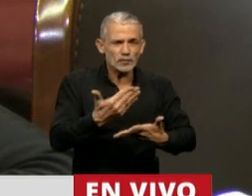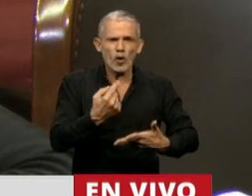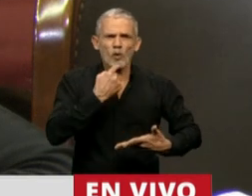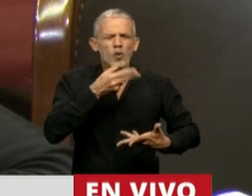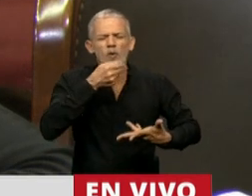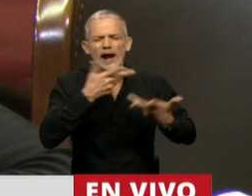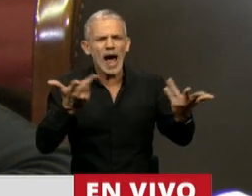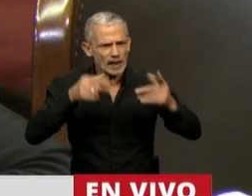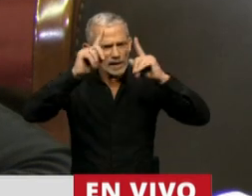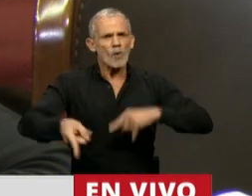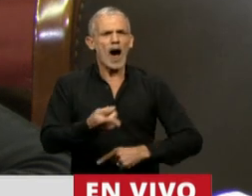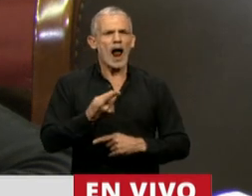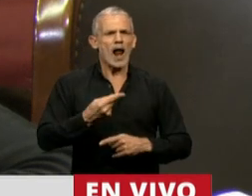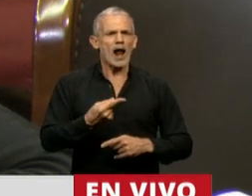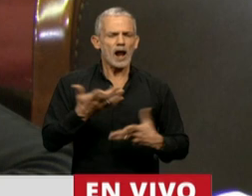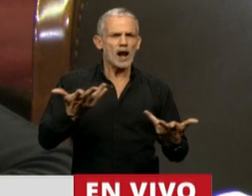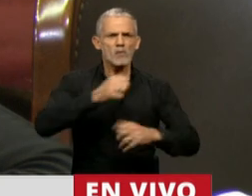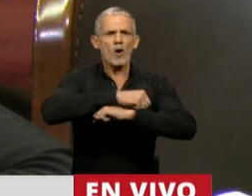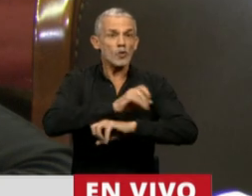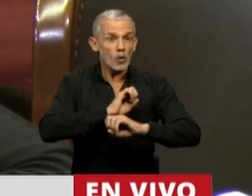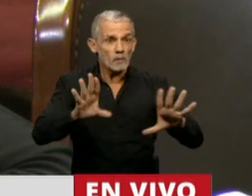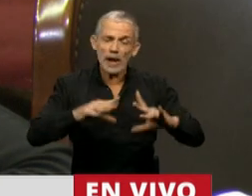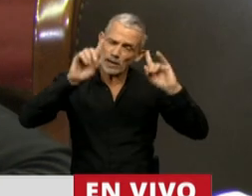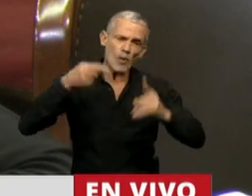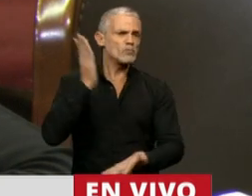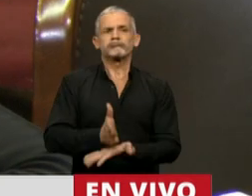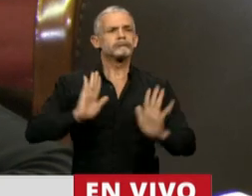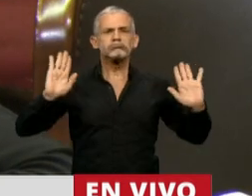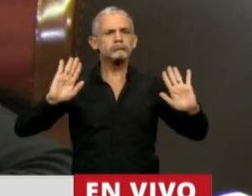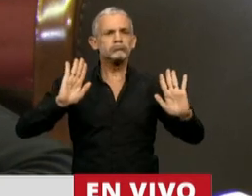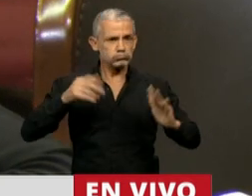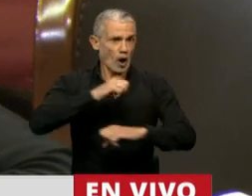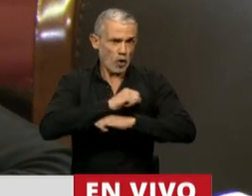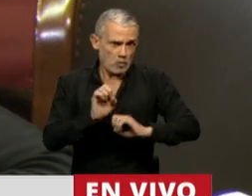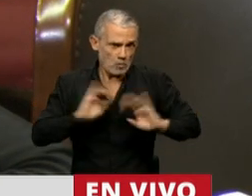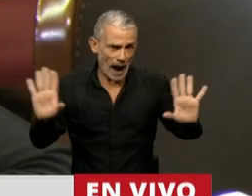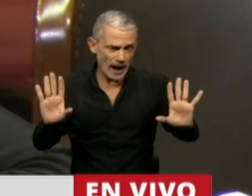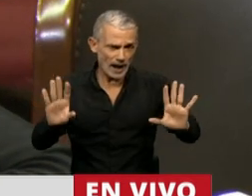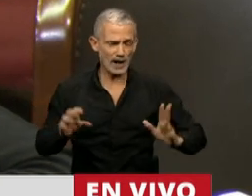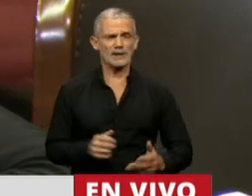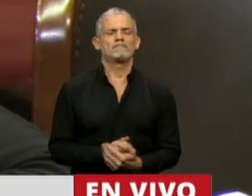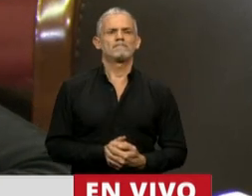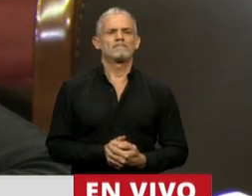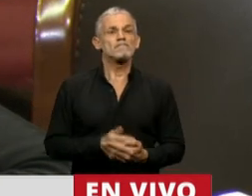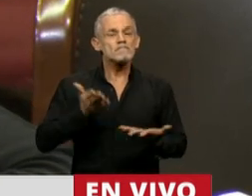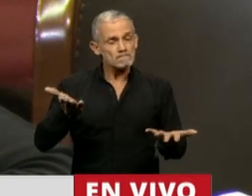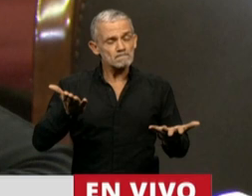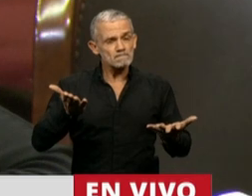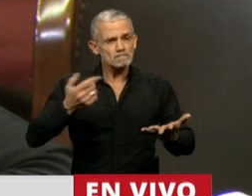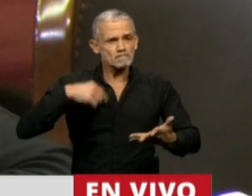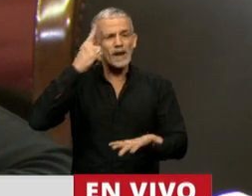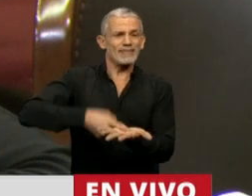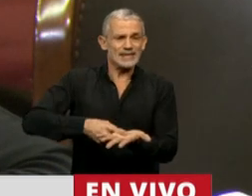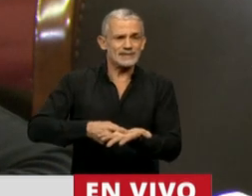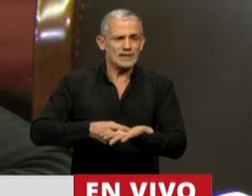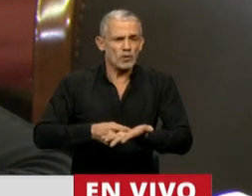segundo en accionar ante un hecho que fue claramente de inconducta en este recinto y es por eso que decidimos